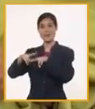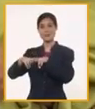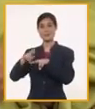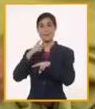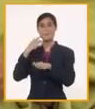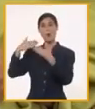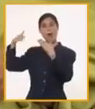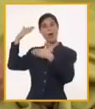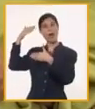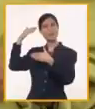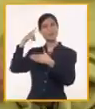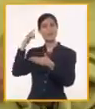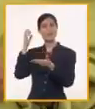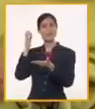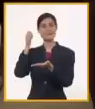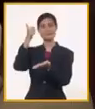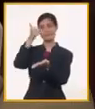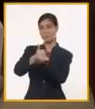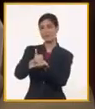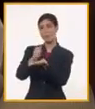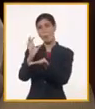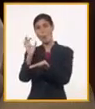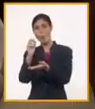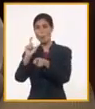le llamaban en ese momento. Sí, mira,